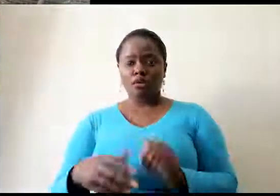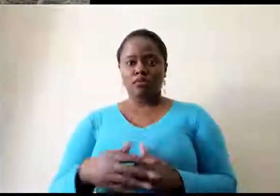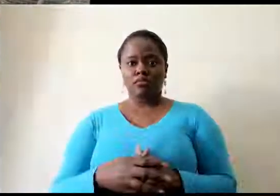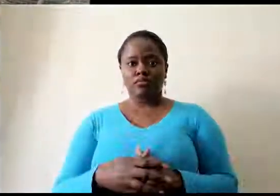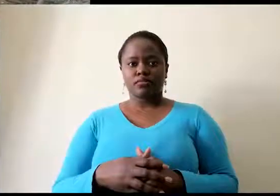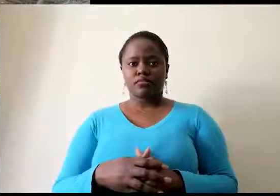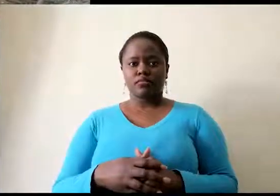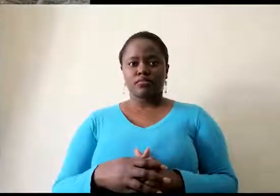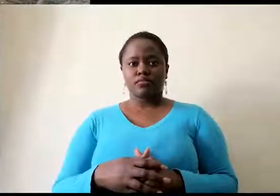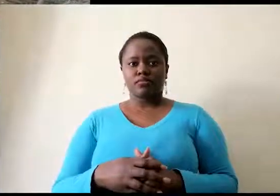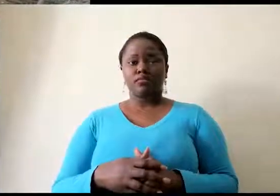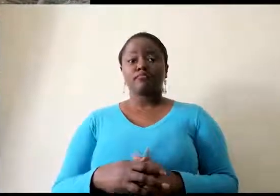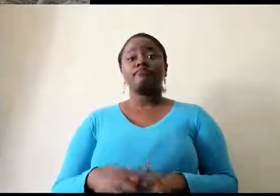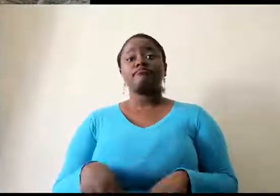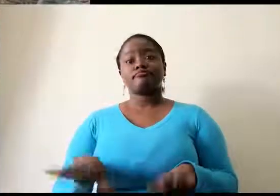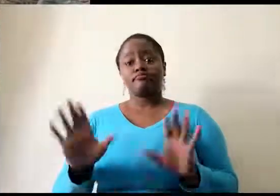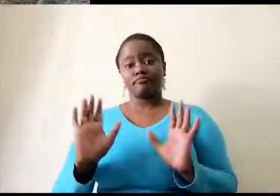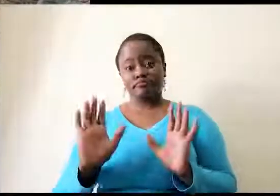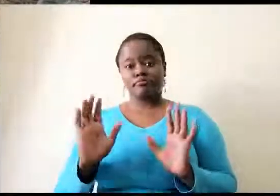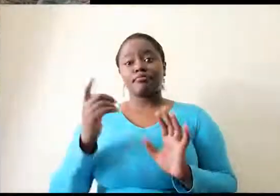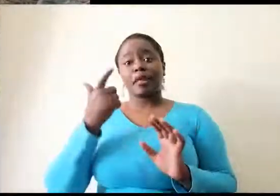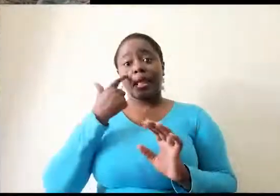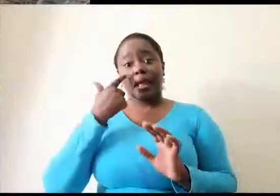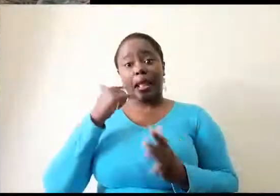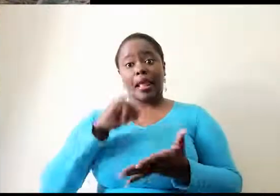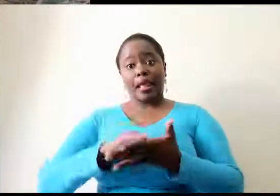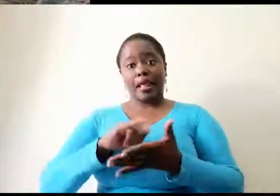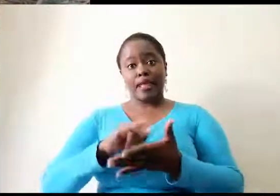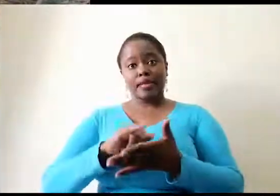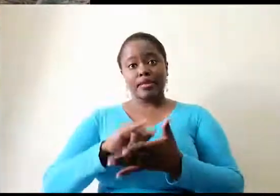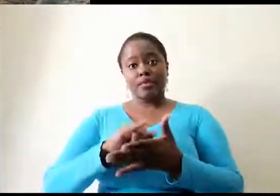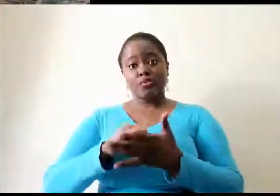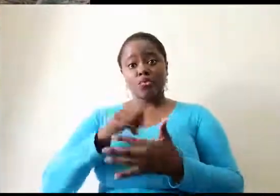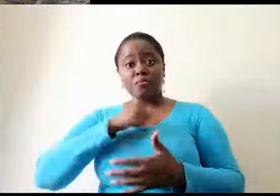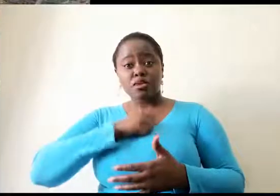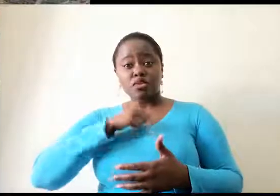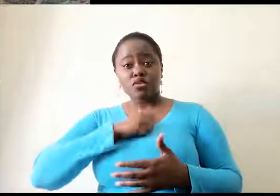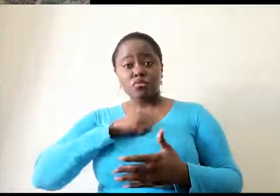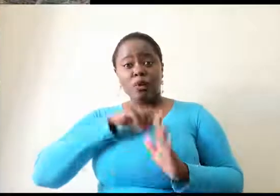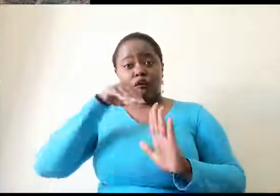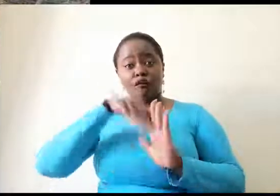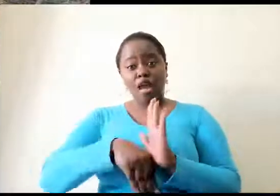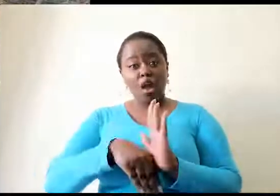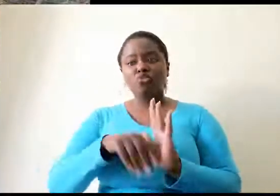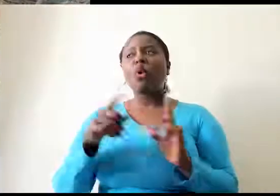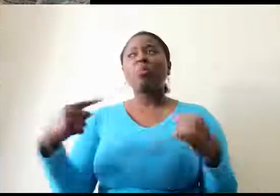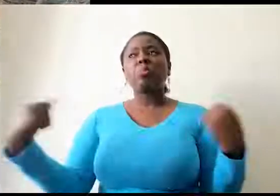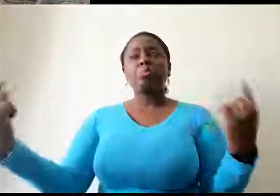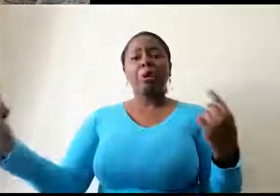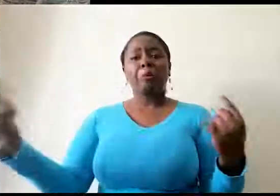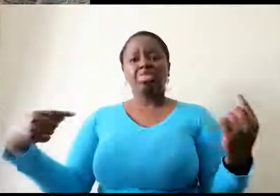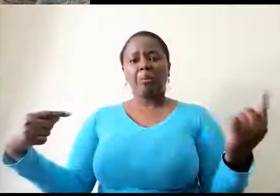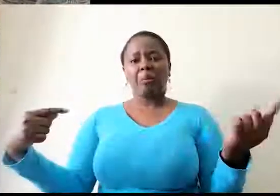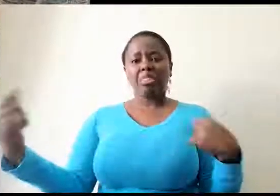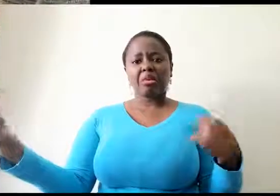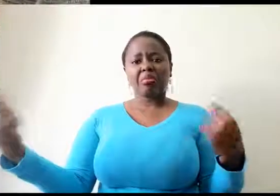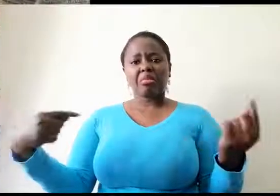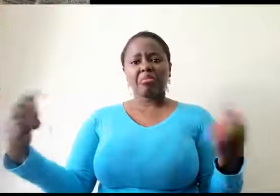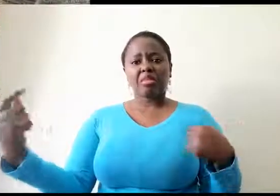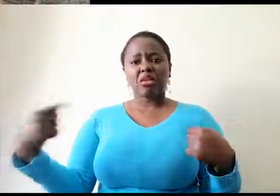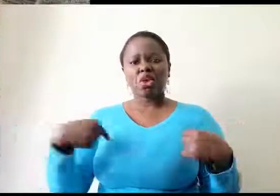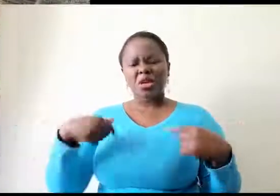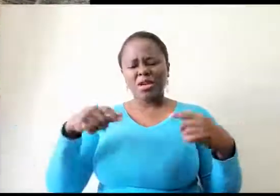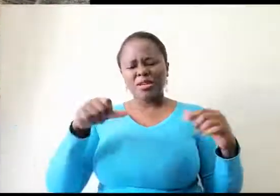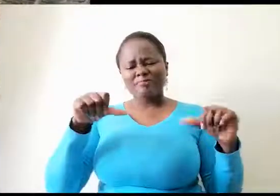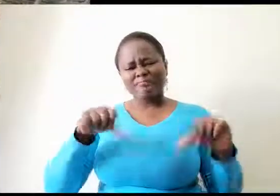decir, el fracaso solo se siente en relación con otros, pero no en relación con mí mismo. Digamos que si